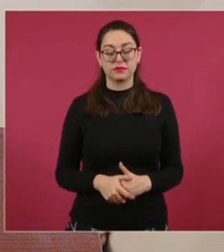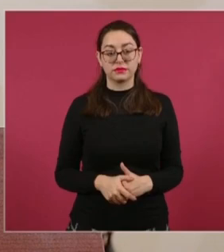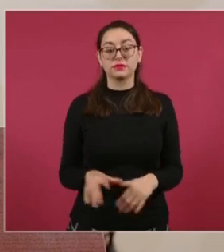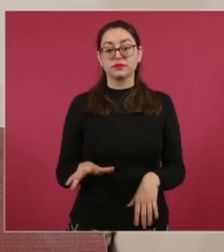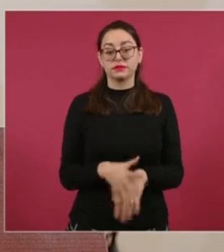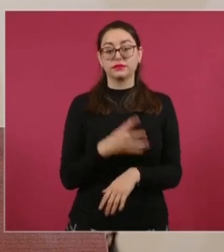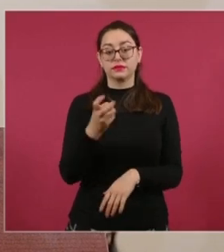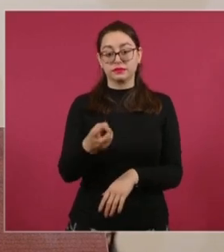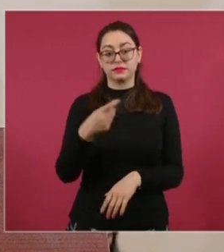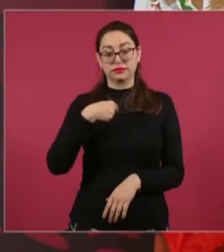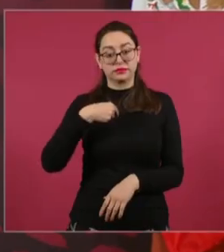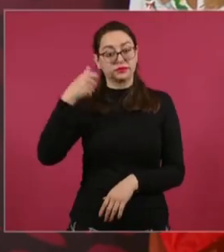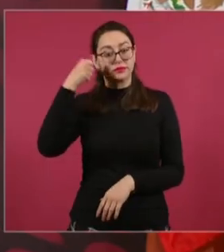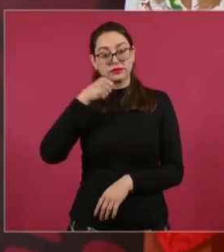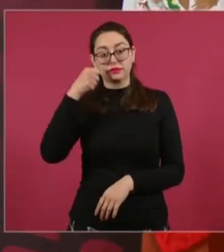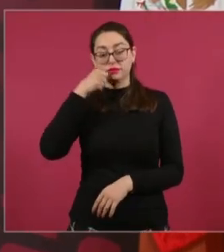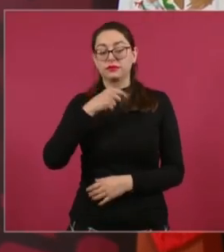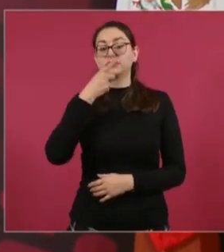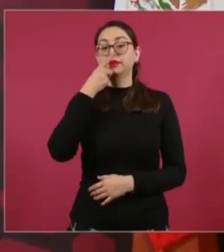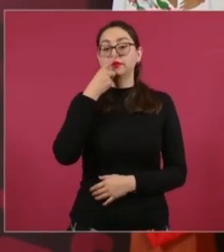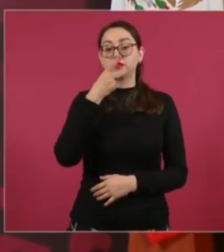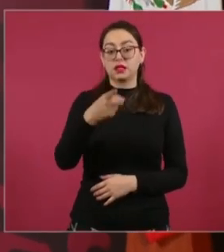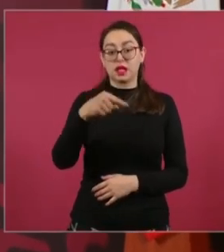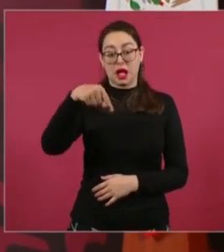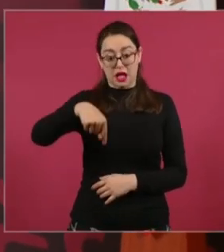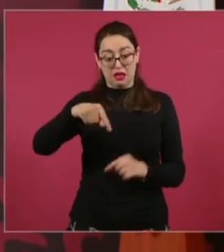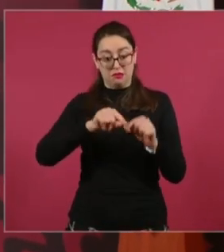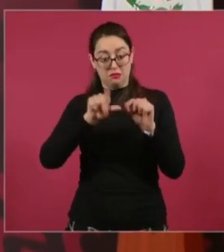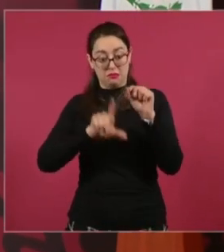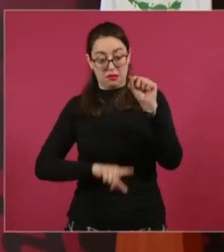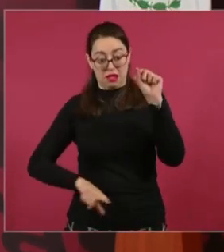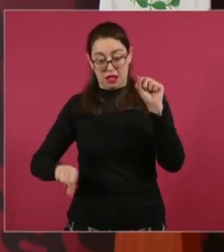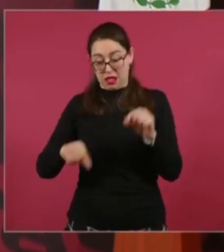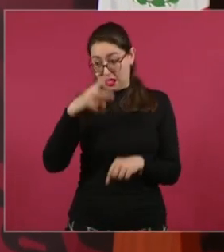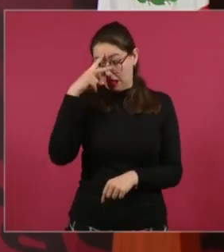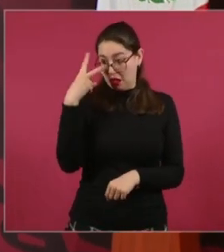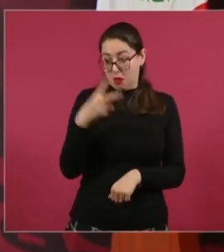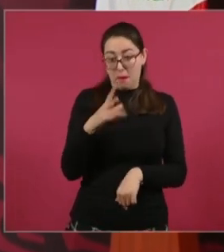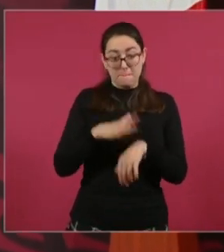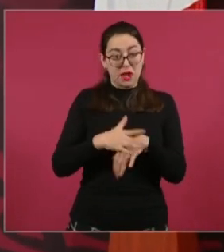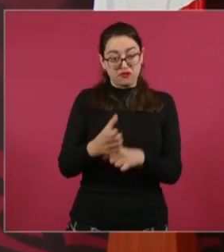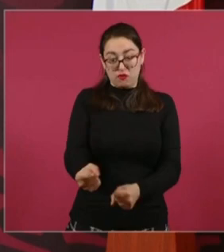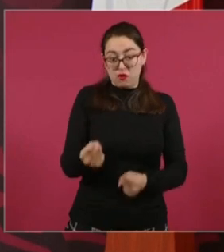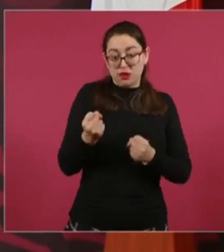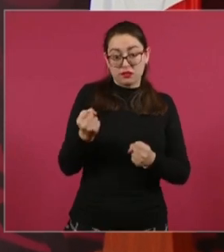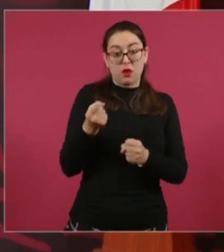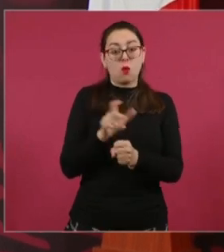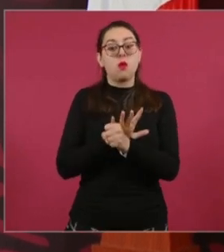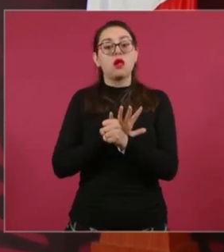siempre de que México es una potencia cultural.